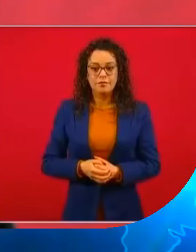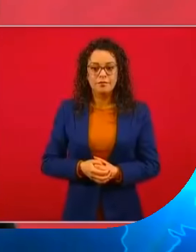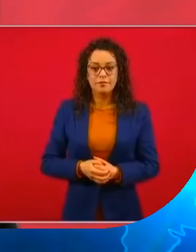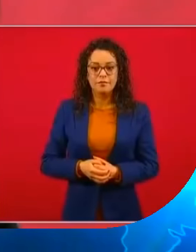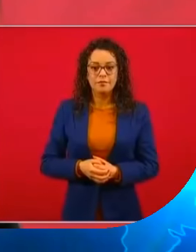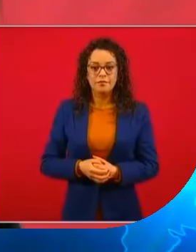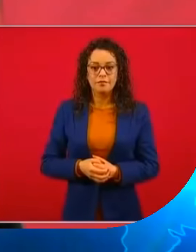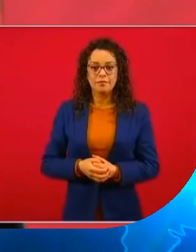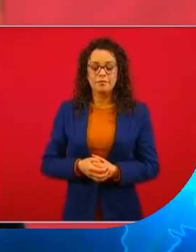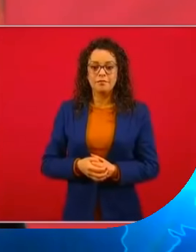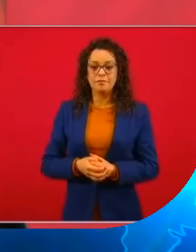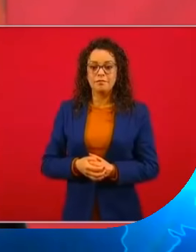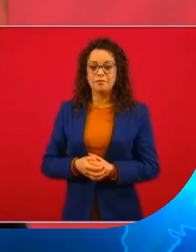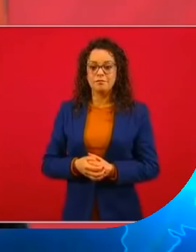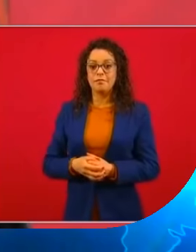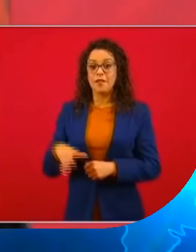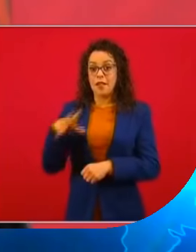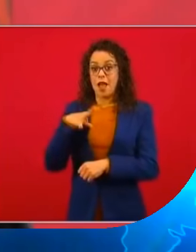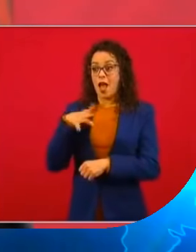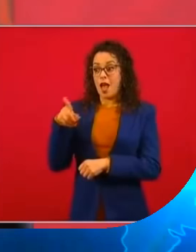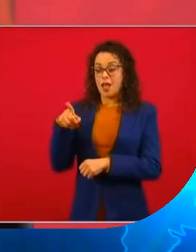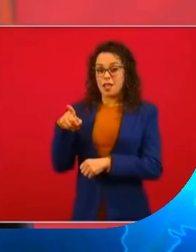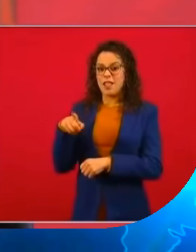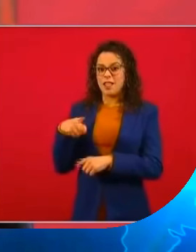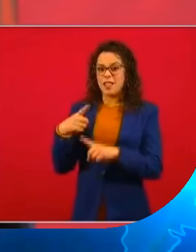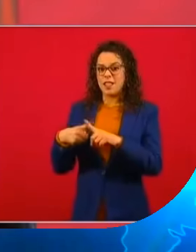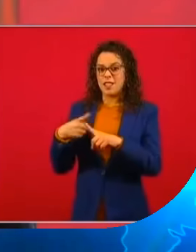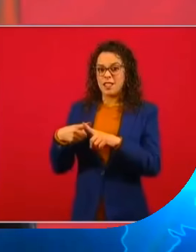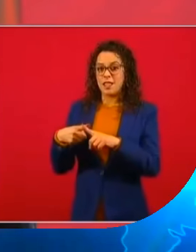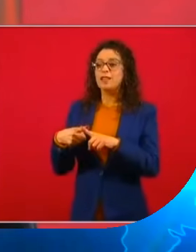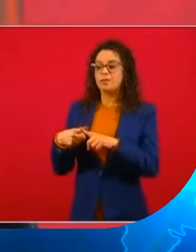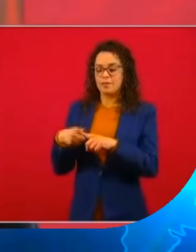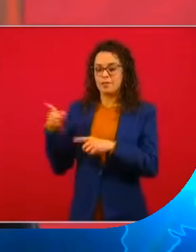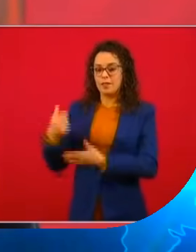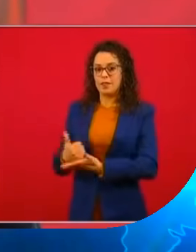palomas mensajeras antes de las elecciones.